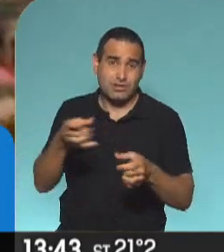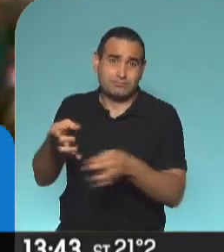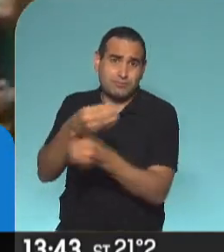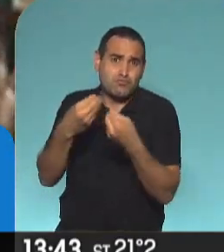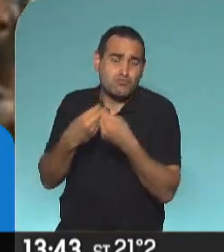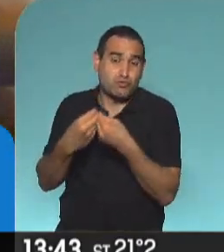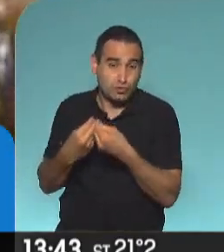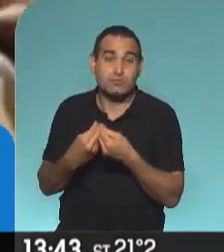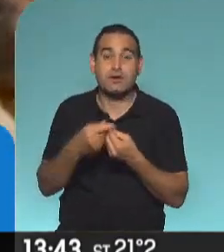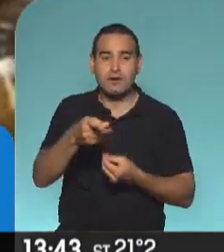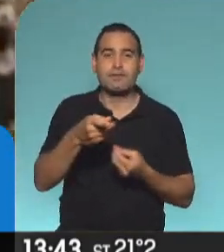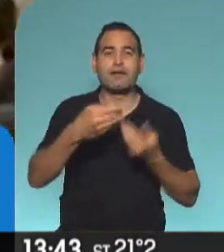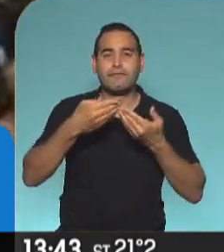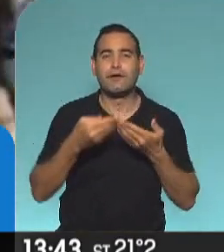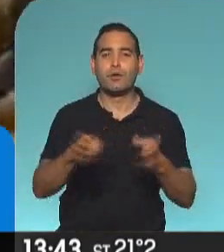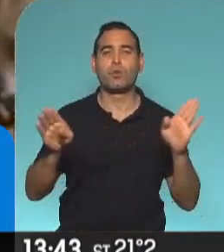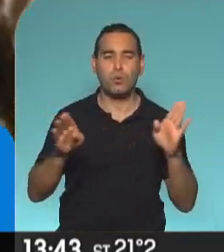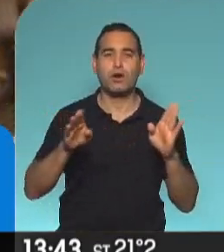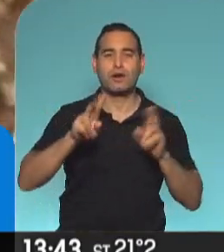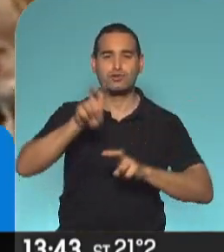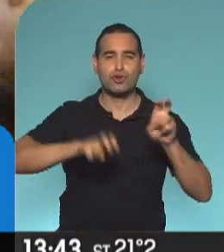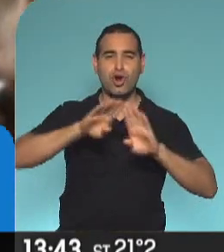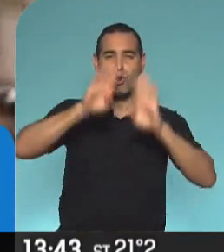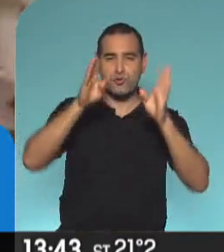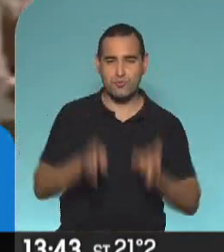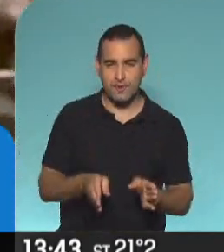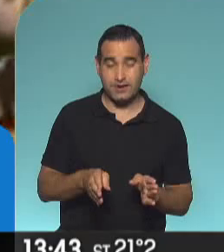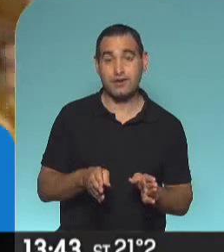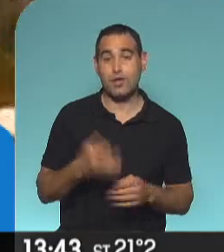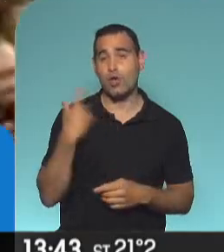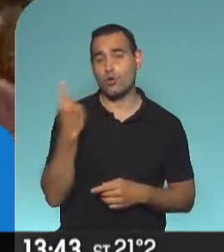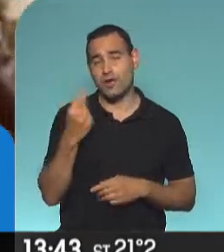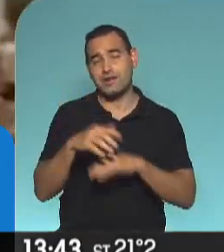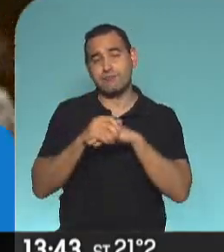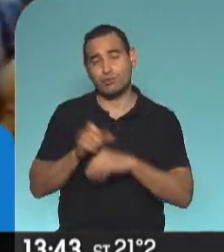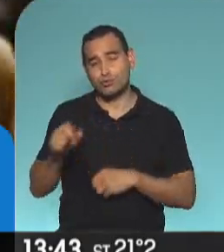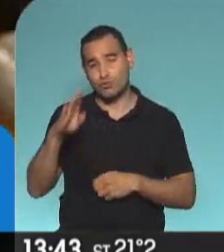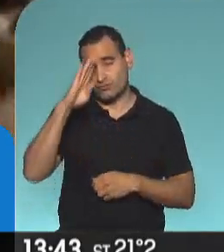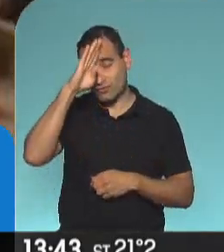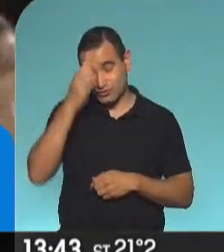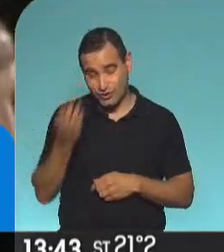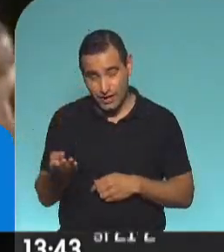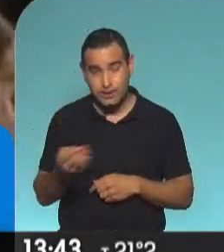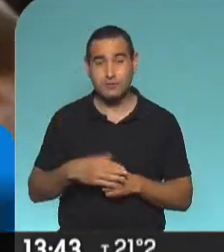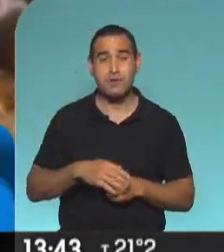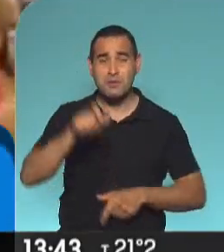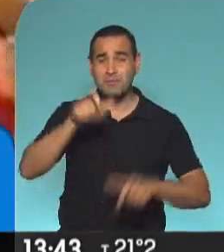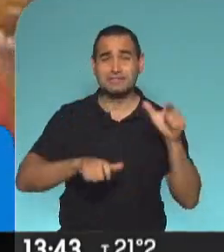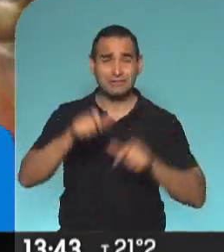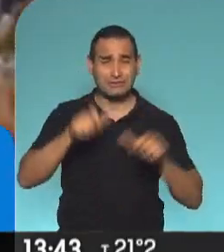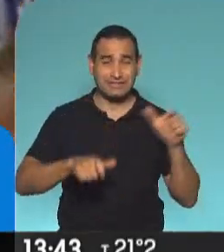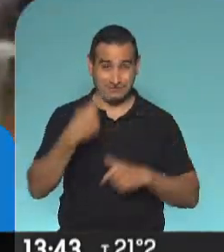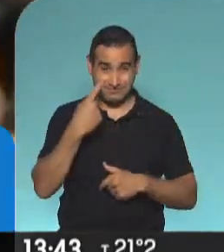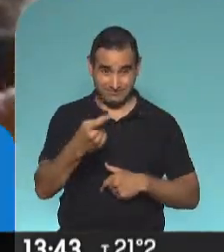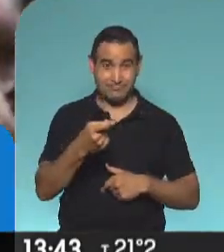plena pandemia se inauguraba la cadena comercial Javan, el dueño es amigo del presidente Jair Bolsonaro, y todas las personas que